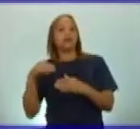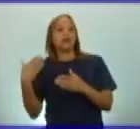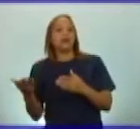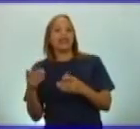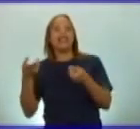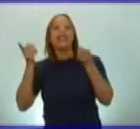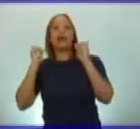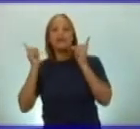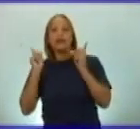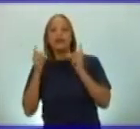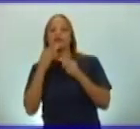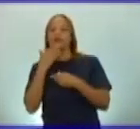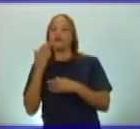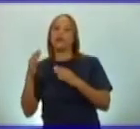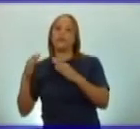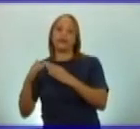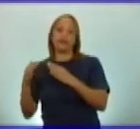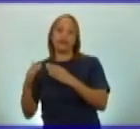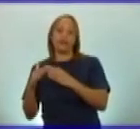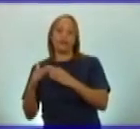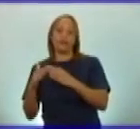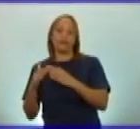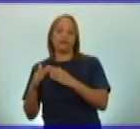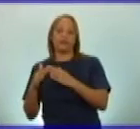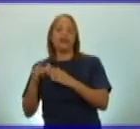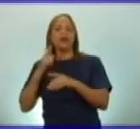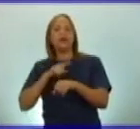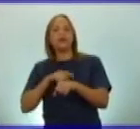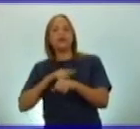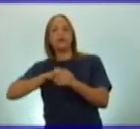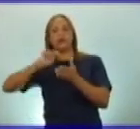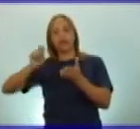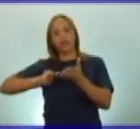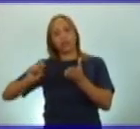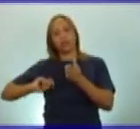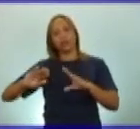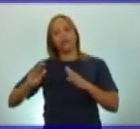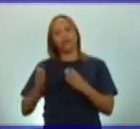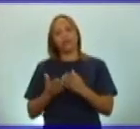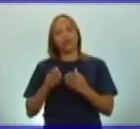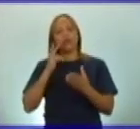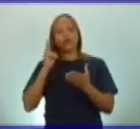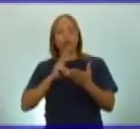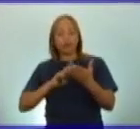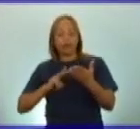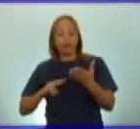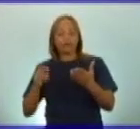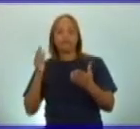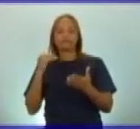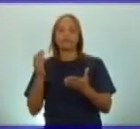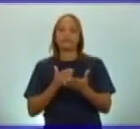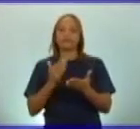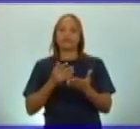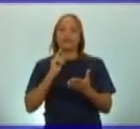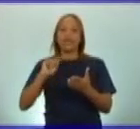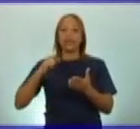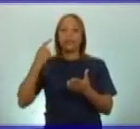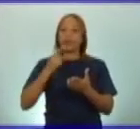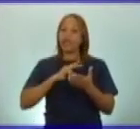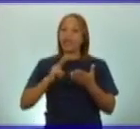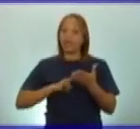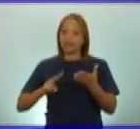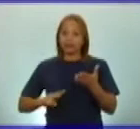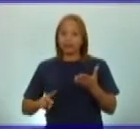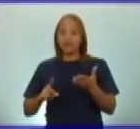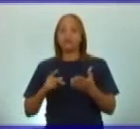política del buen vecino. Esto no le damos tiempo, muchachos, para que ustedes lo anoten porque está en su libro de texto y lo que quiero es que después en la lectura ustedes puedan también